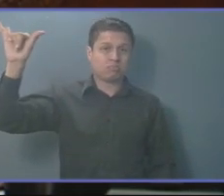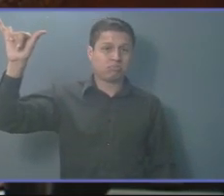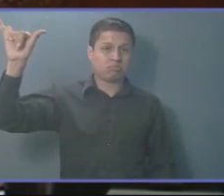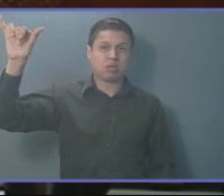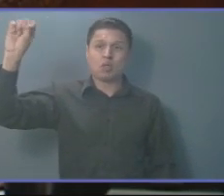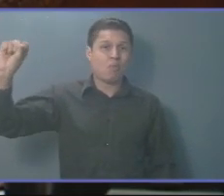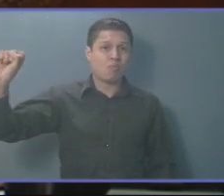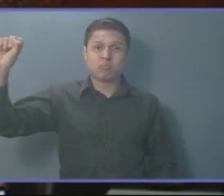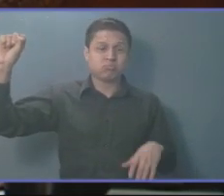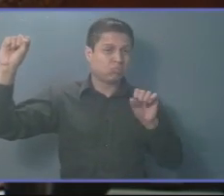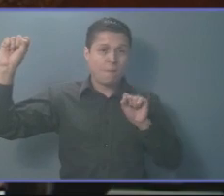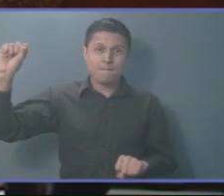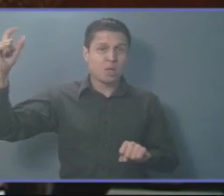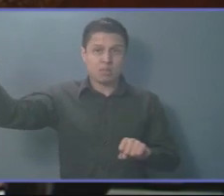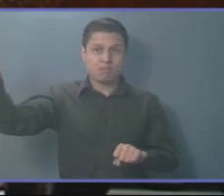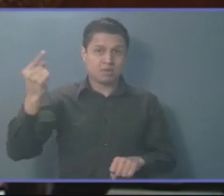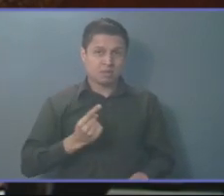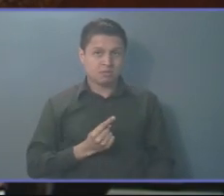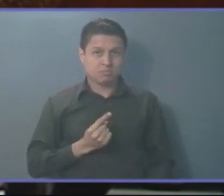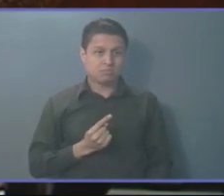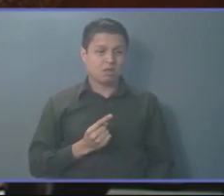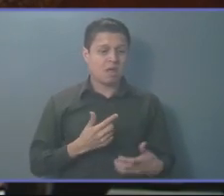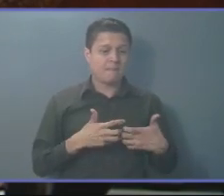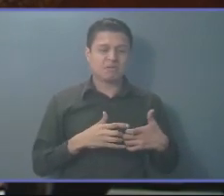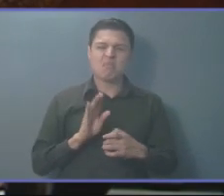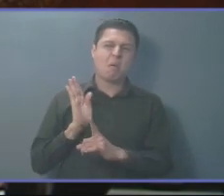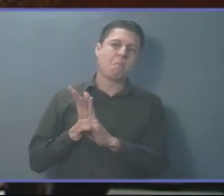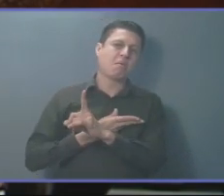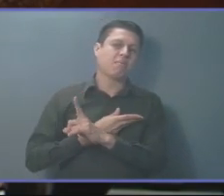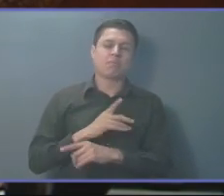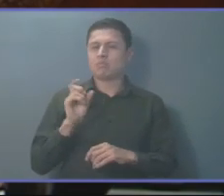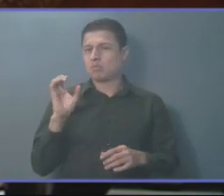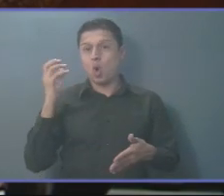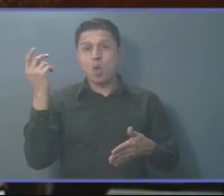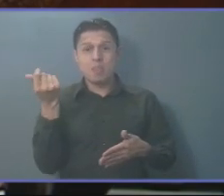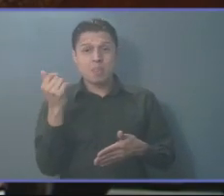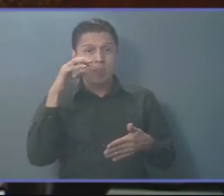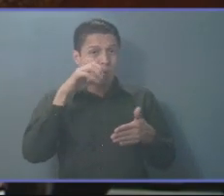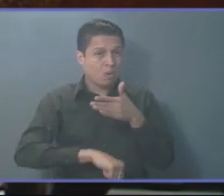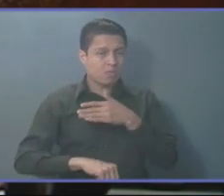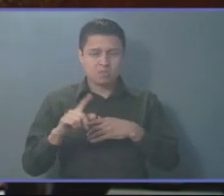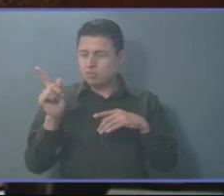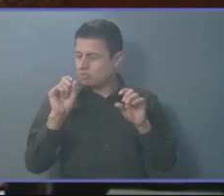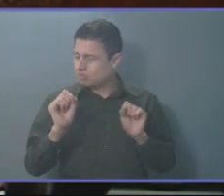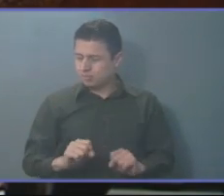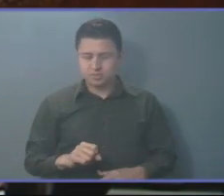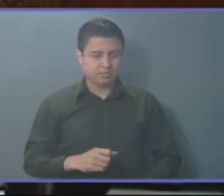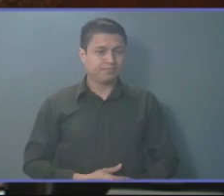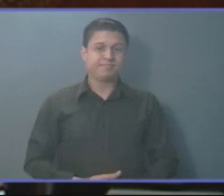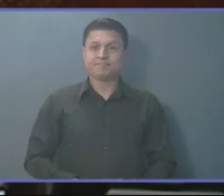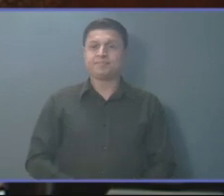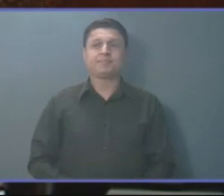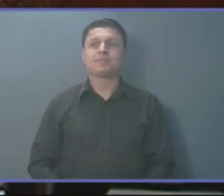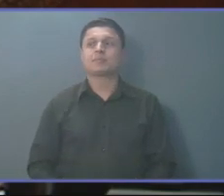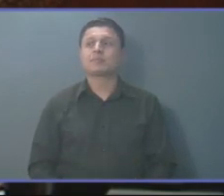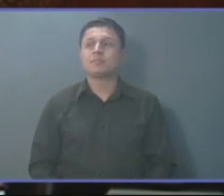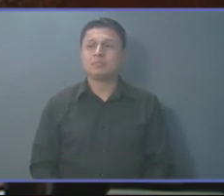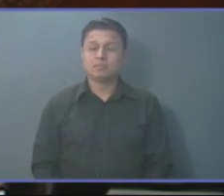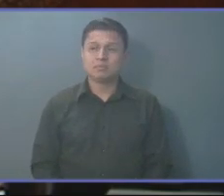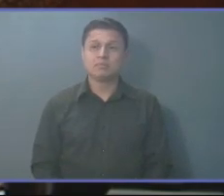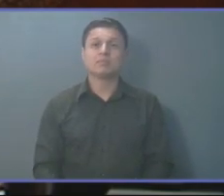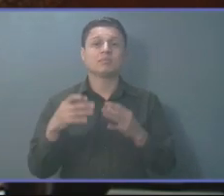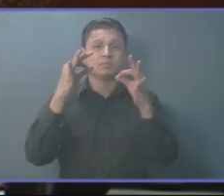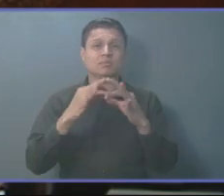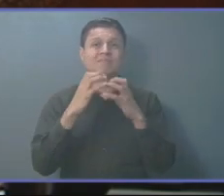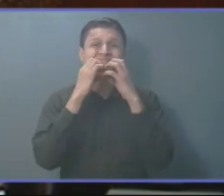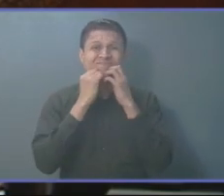en el extranjero, y tampoco podrán ser objeto de descuento en su salario, ambas medidas por ese motivo. La garantía